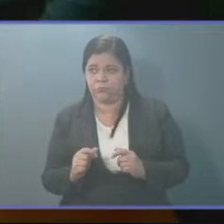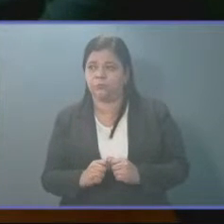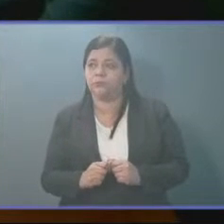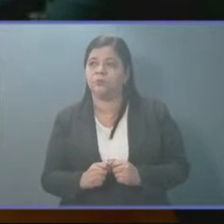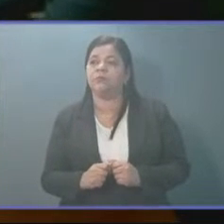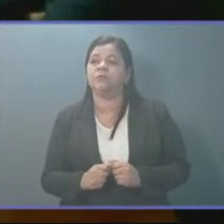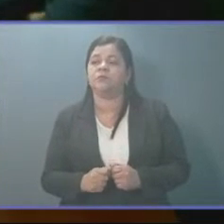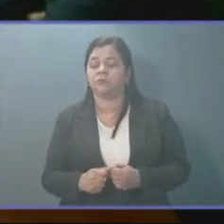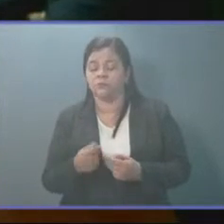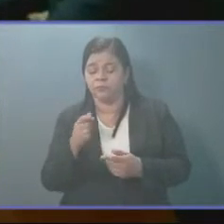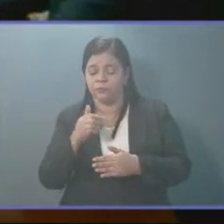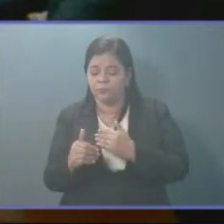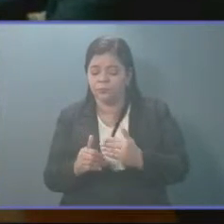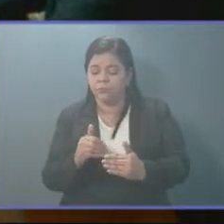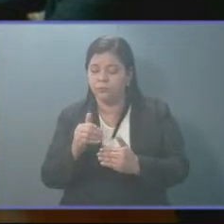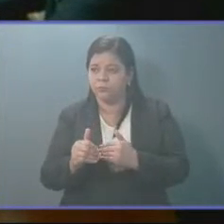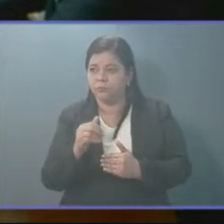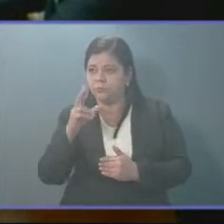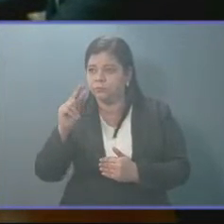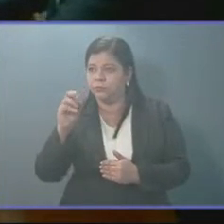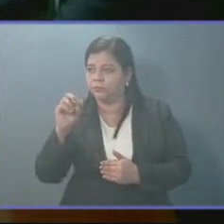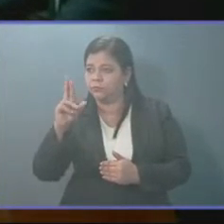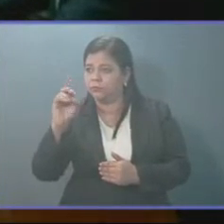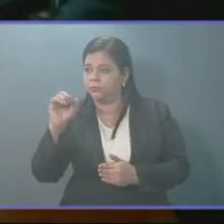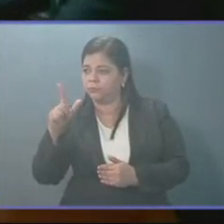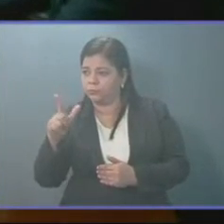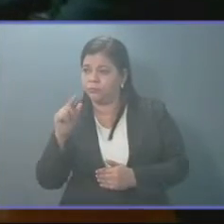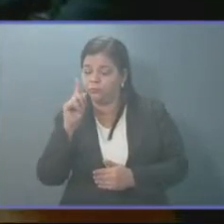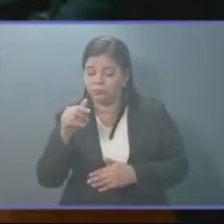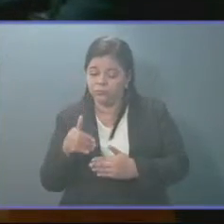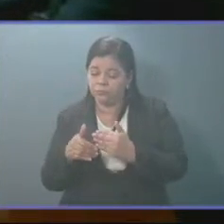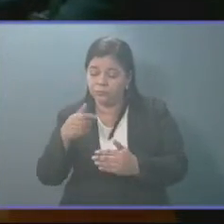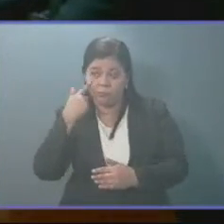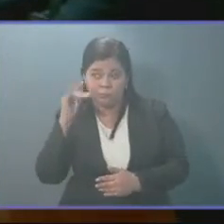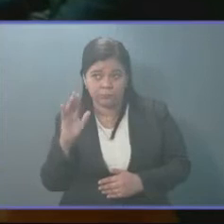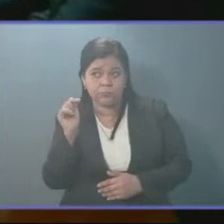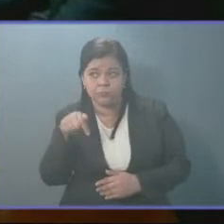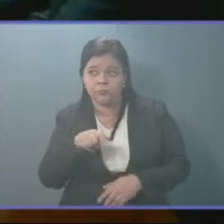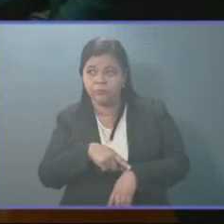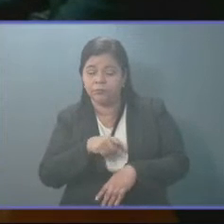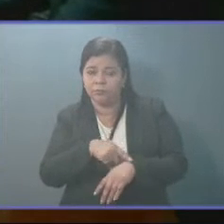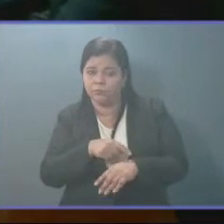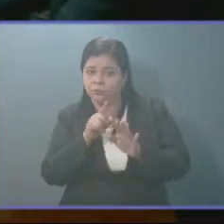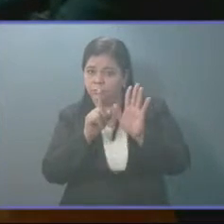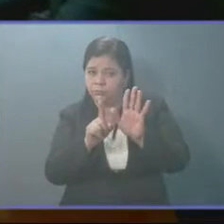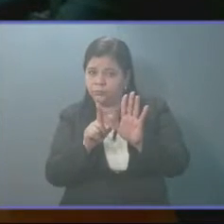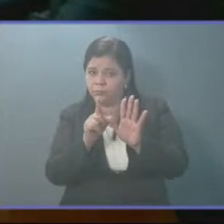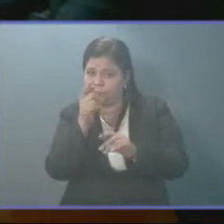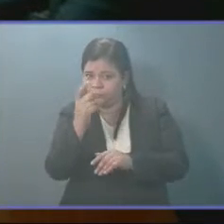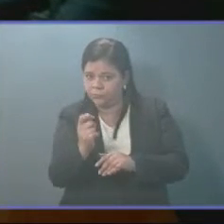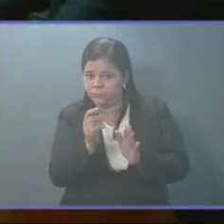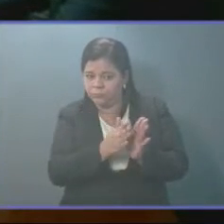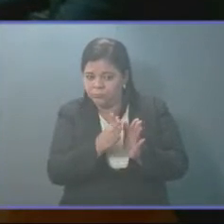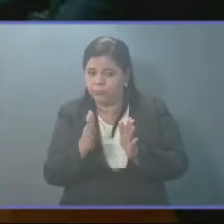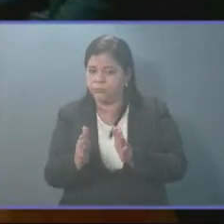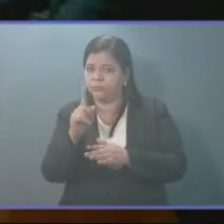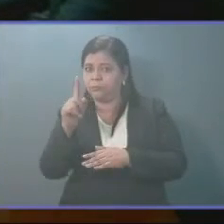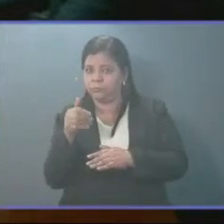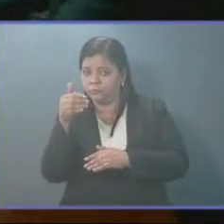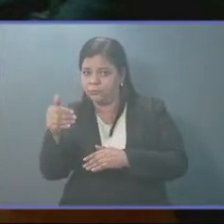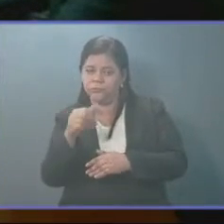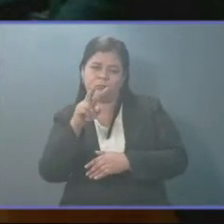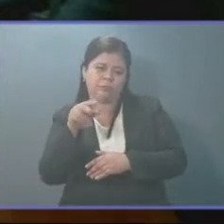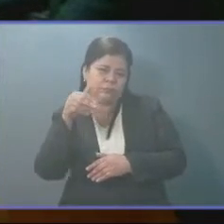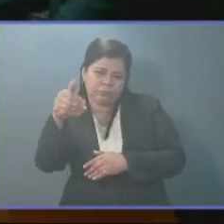los procesos laborales, que un proceso que por lo menos en la actualidad le dura de 6 a 1 año hasta 2 años, por